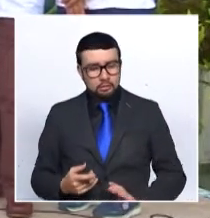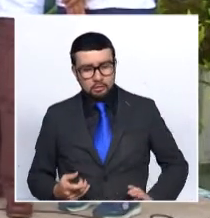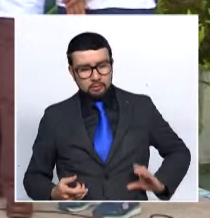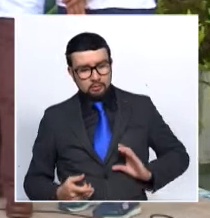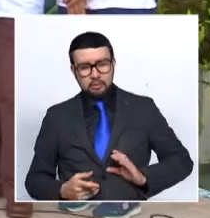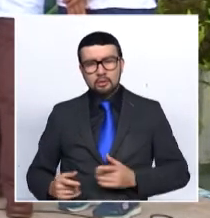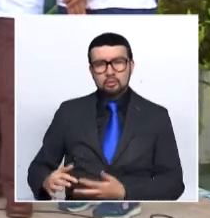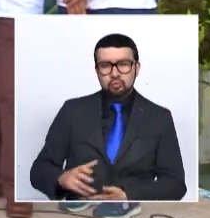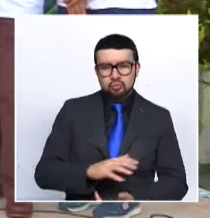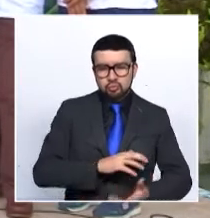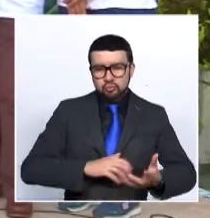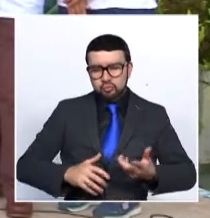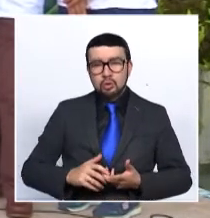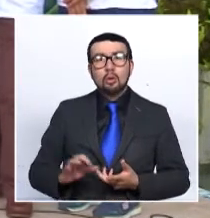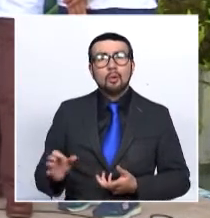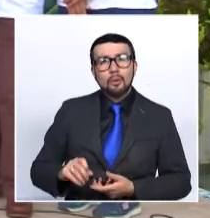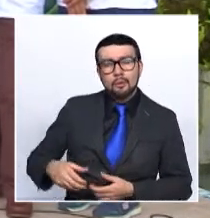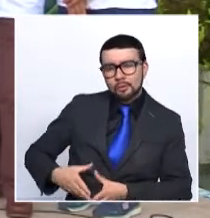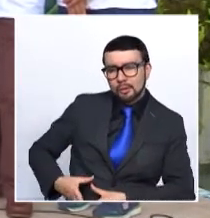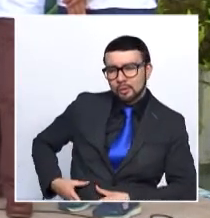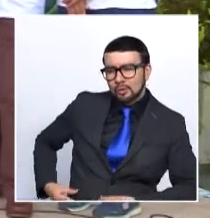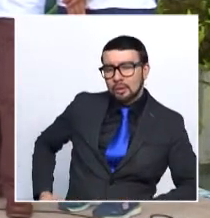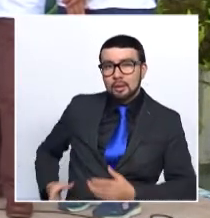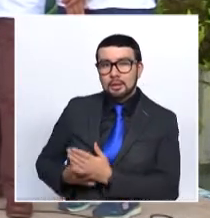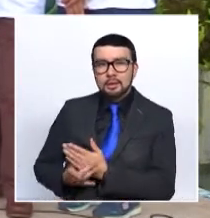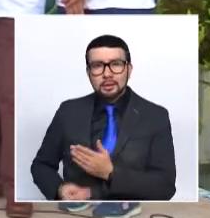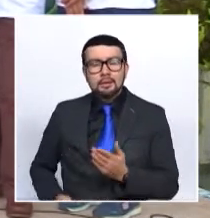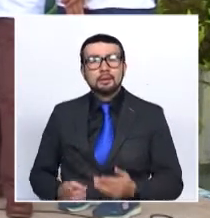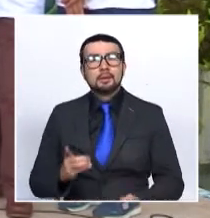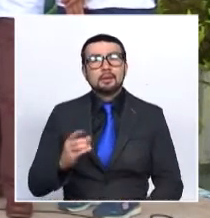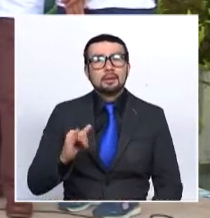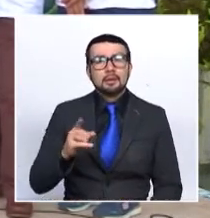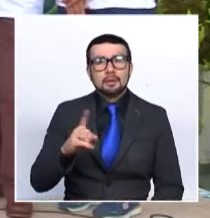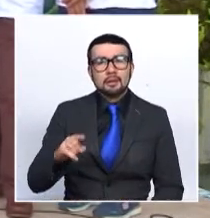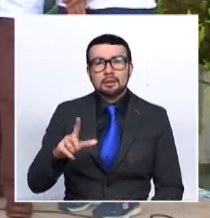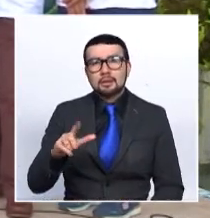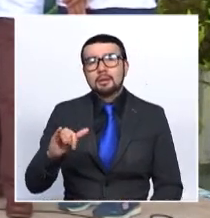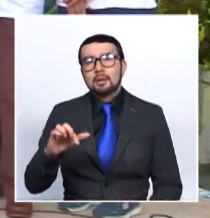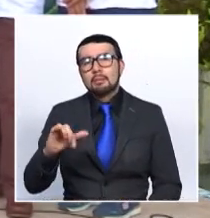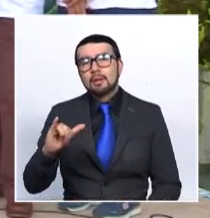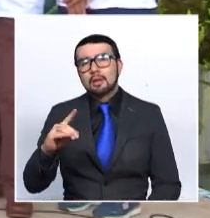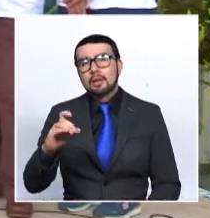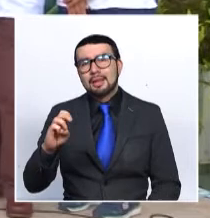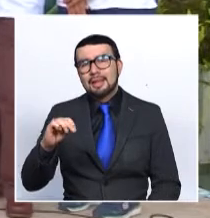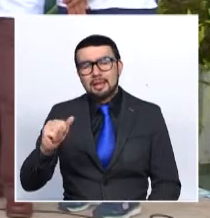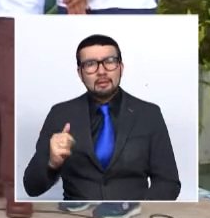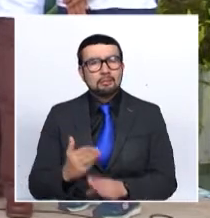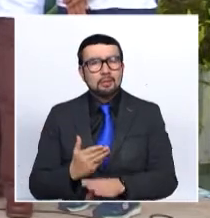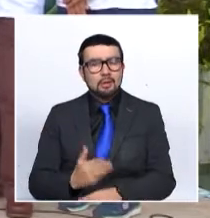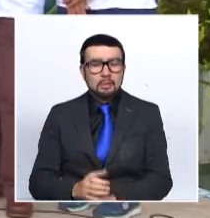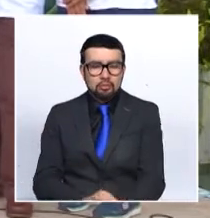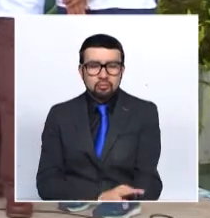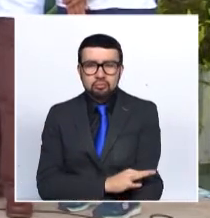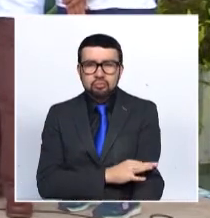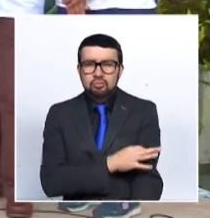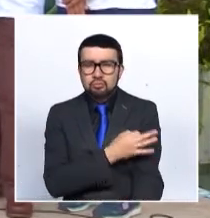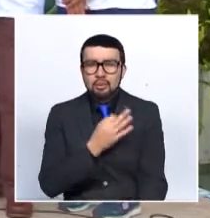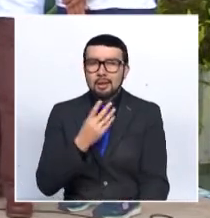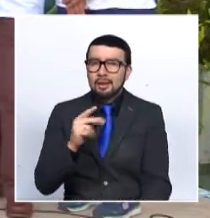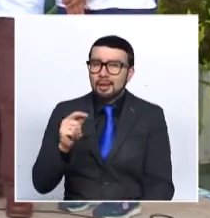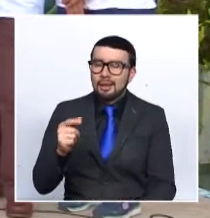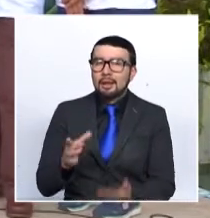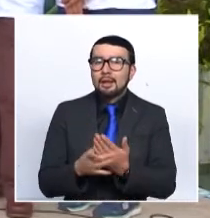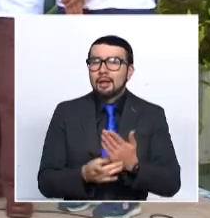como hígado graso, dismetabolismo, dislipidemia, que son problemas de colesterol, triglicéridos, obesidad crónica, tantas